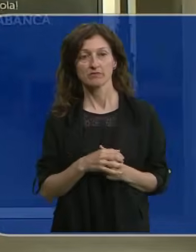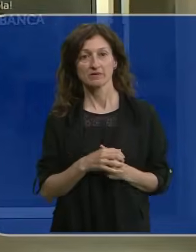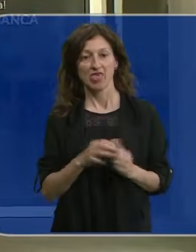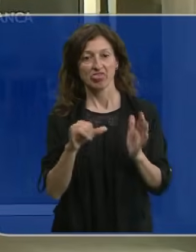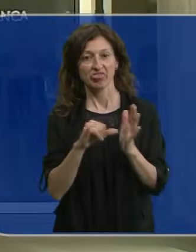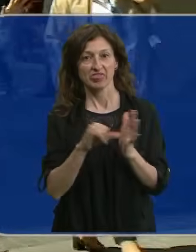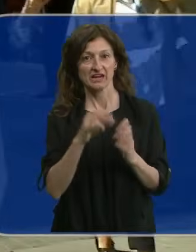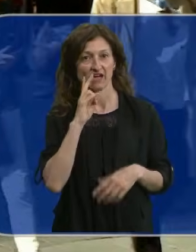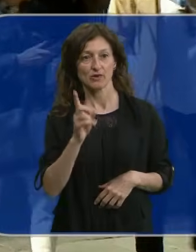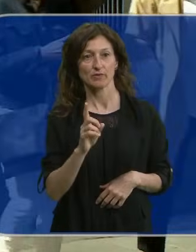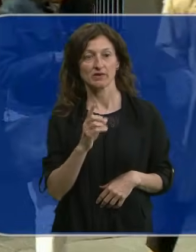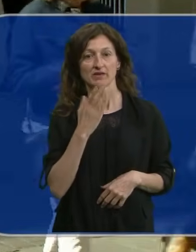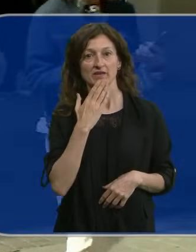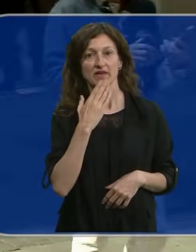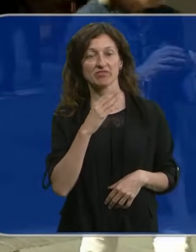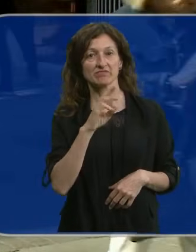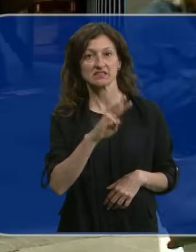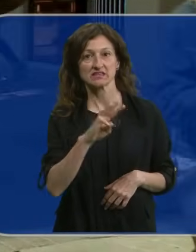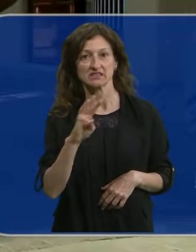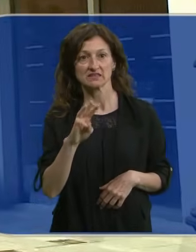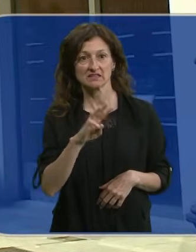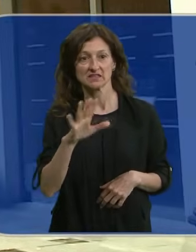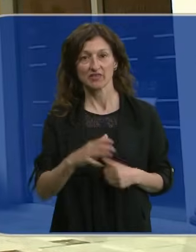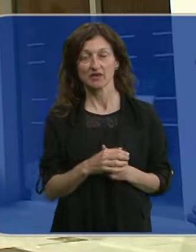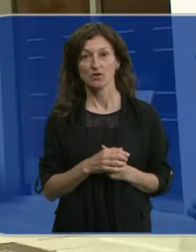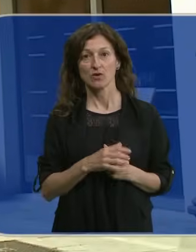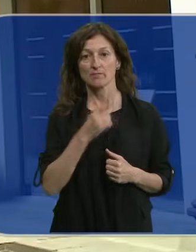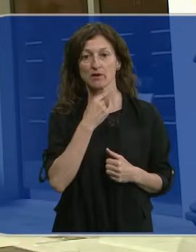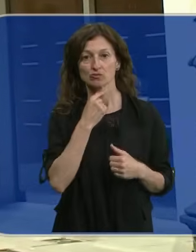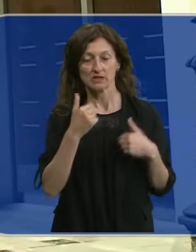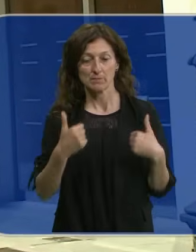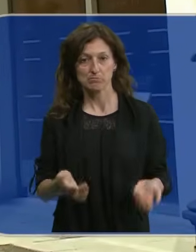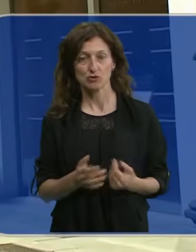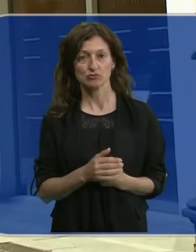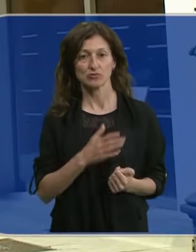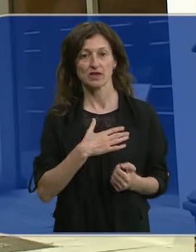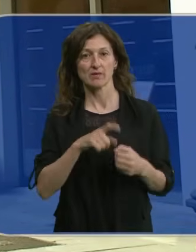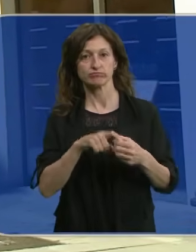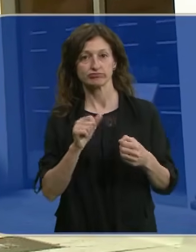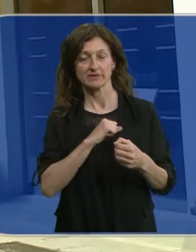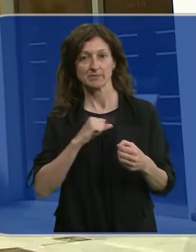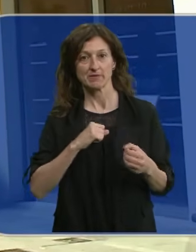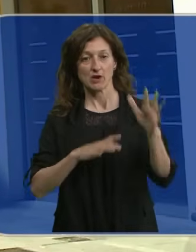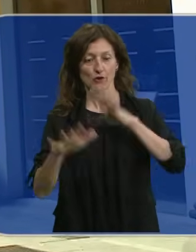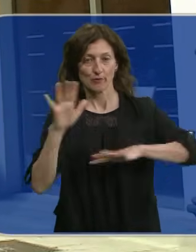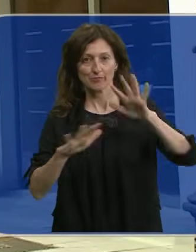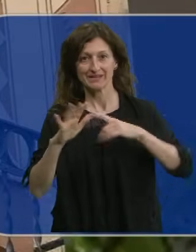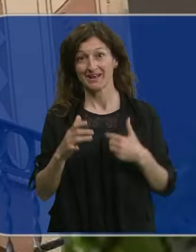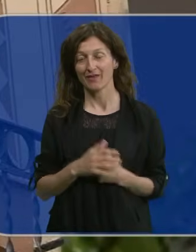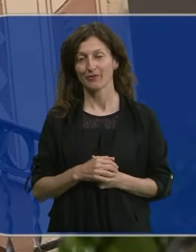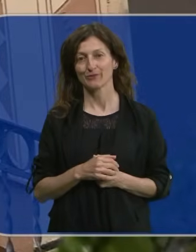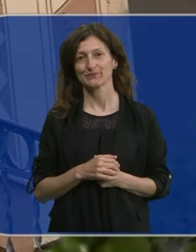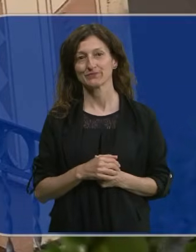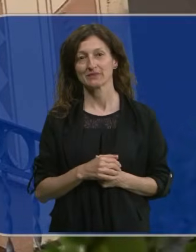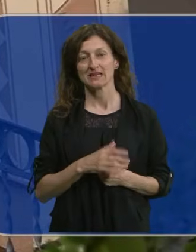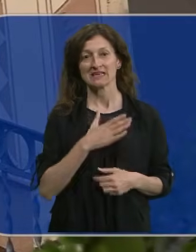cercano no lo veo, la verdad. 33, 35. Me gustaría pronto, la verdad, poder independizarme, pero está complicado. Y